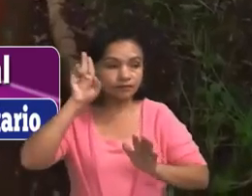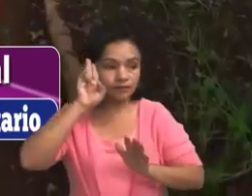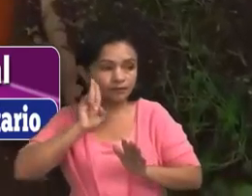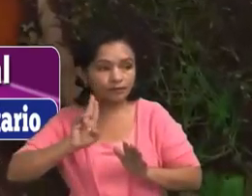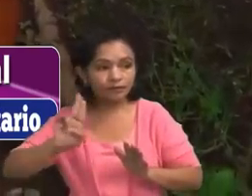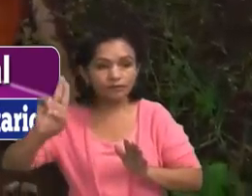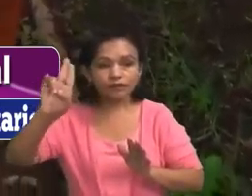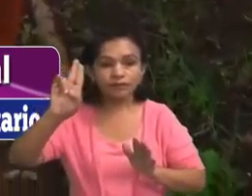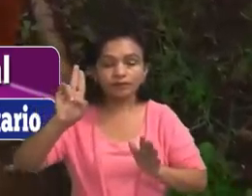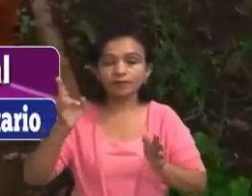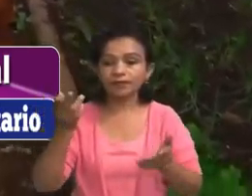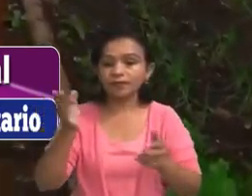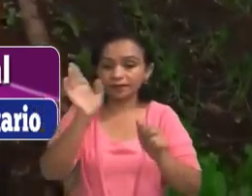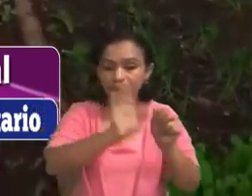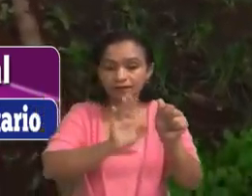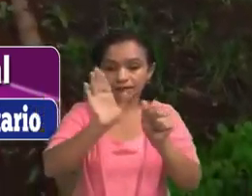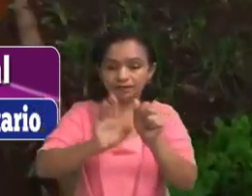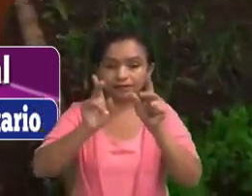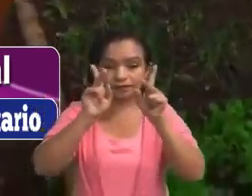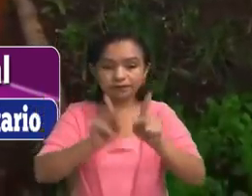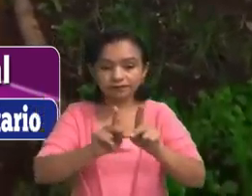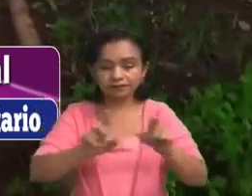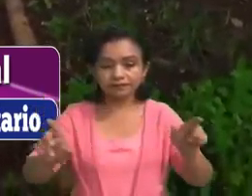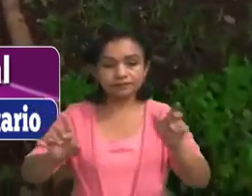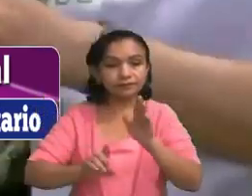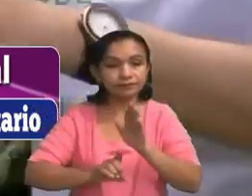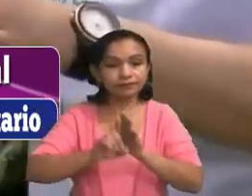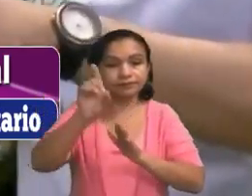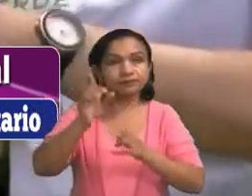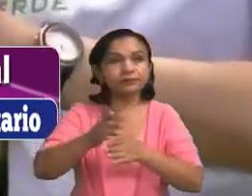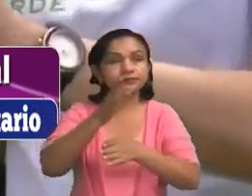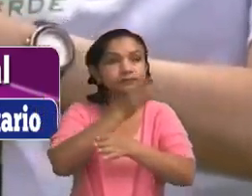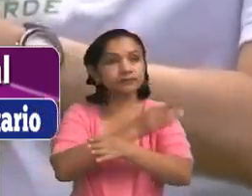establece sus planes de desarrollo, como dije antes,